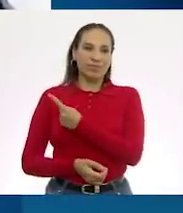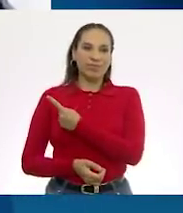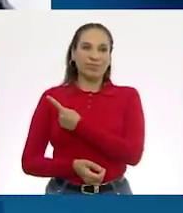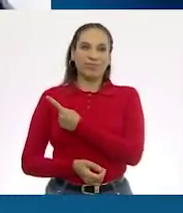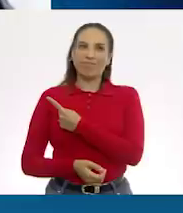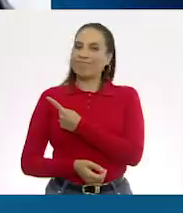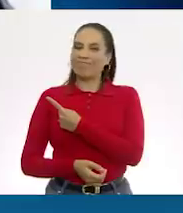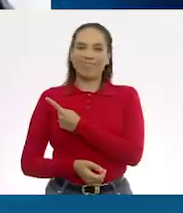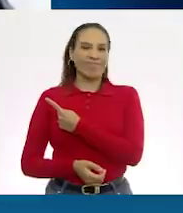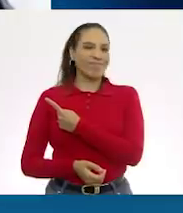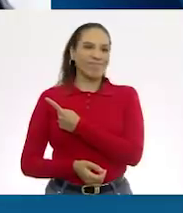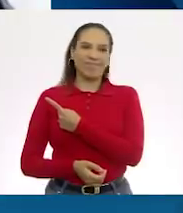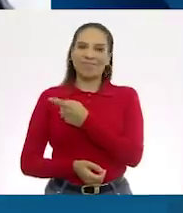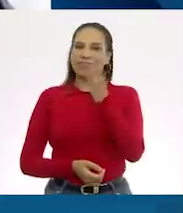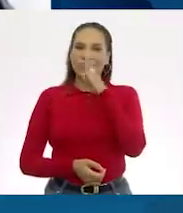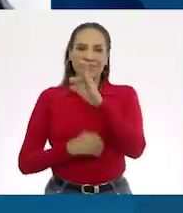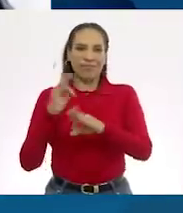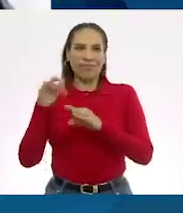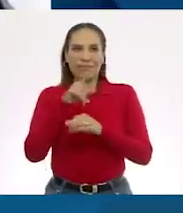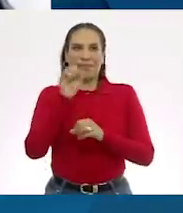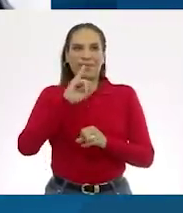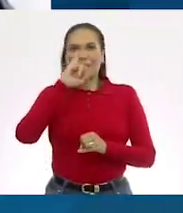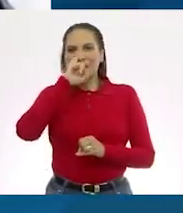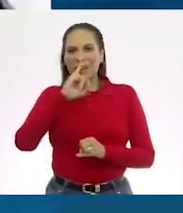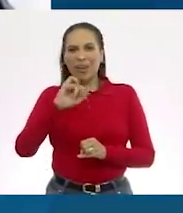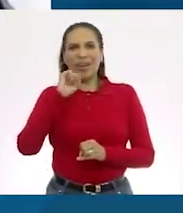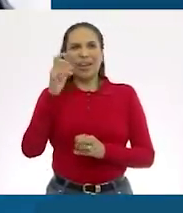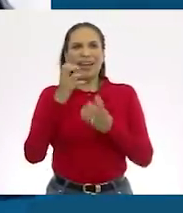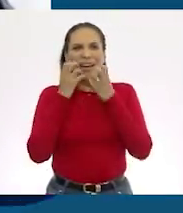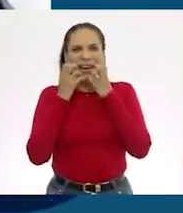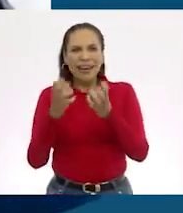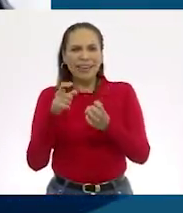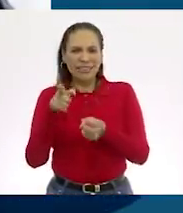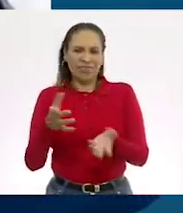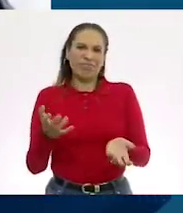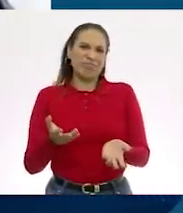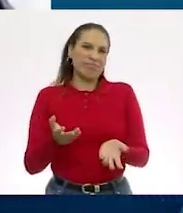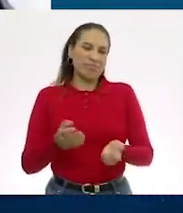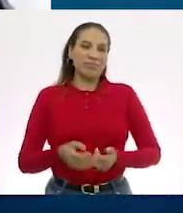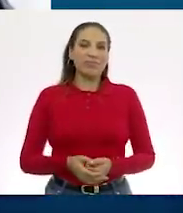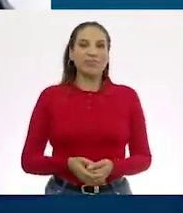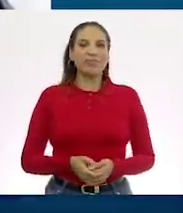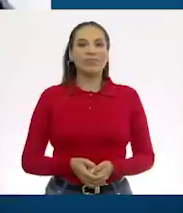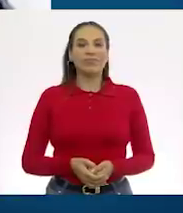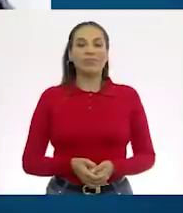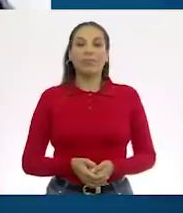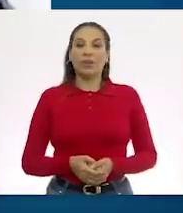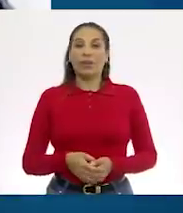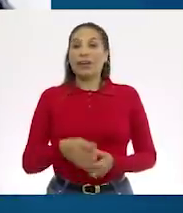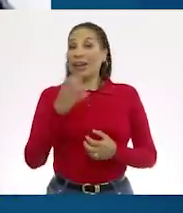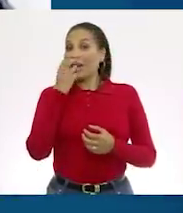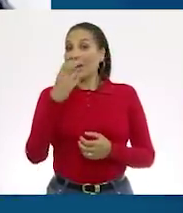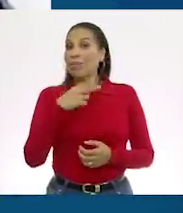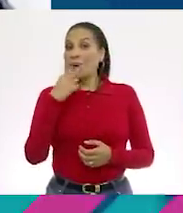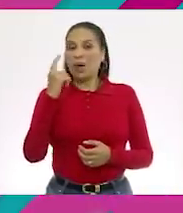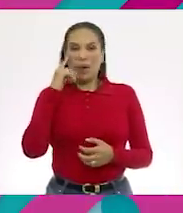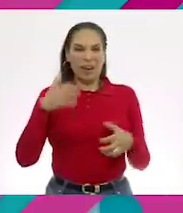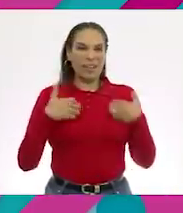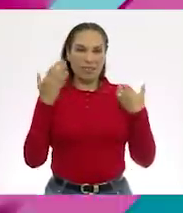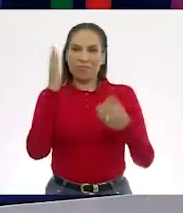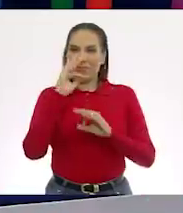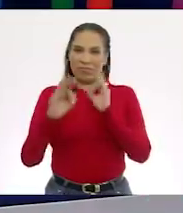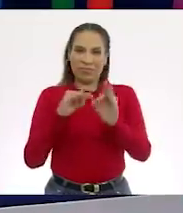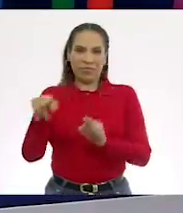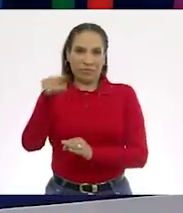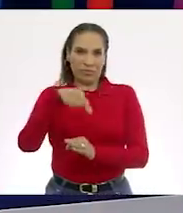No, ese es un maltrato. Él seguramente es jefe de alguien y le está gritando muy feo. Así es. El levantar la voz es un maltrato